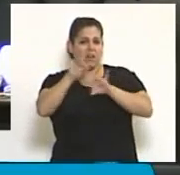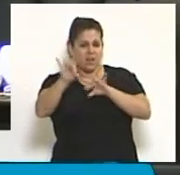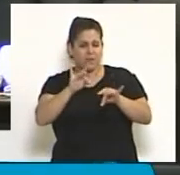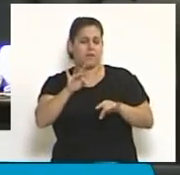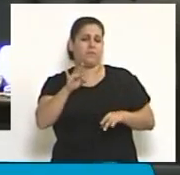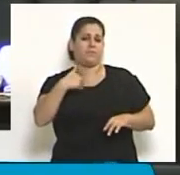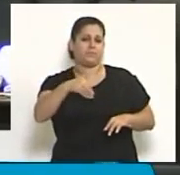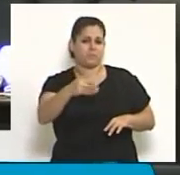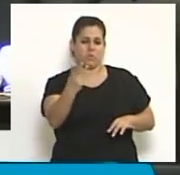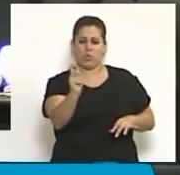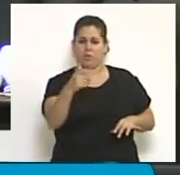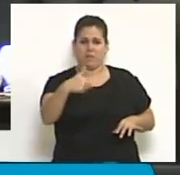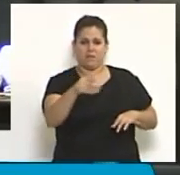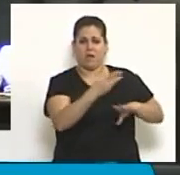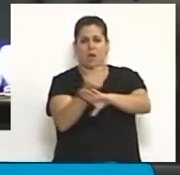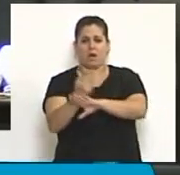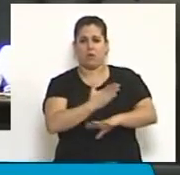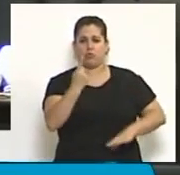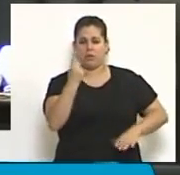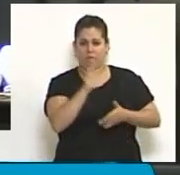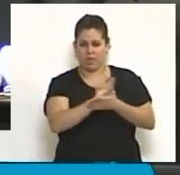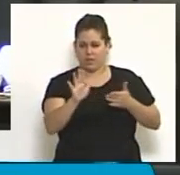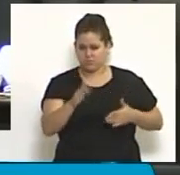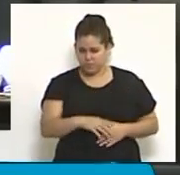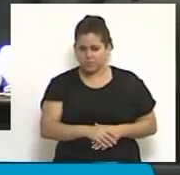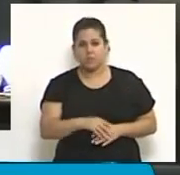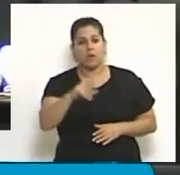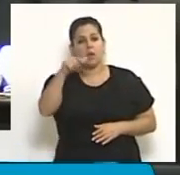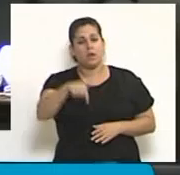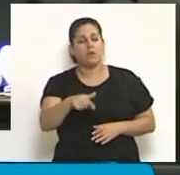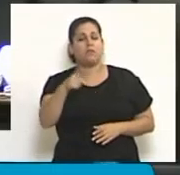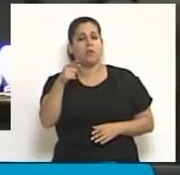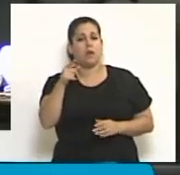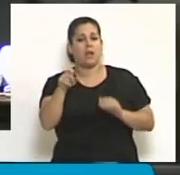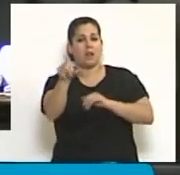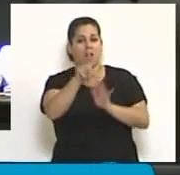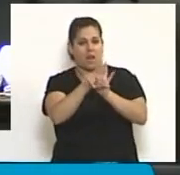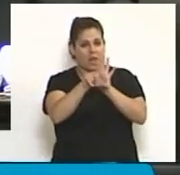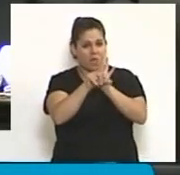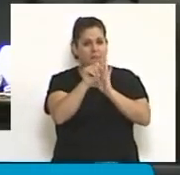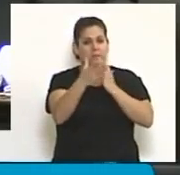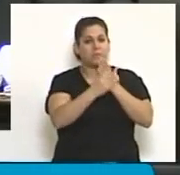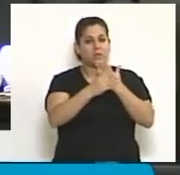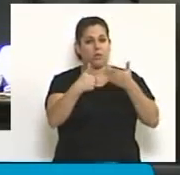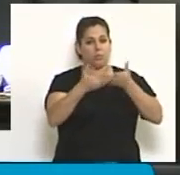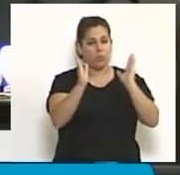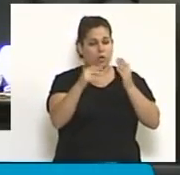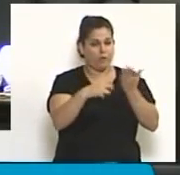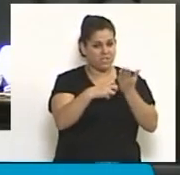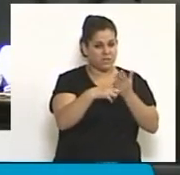de 4 meses? En este marco, el proyecto que establece la Ley Orgánica del Ministerio Público